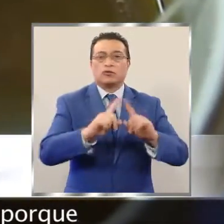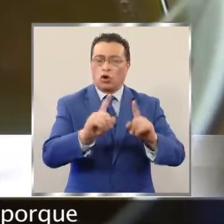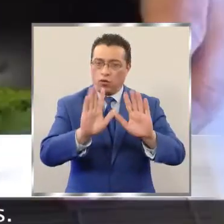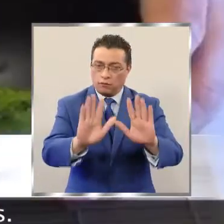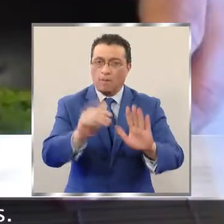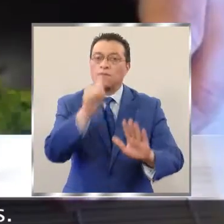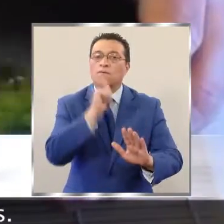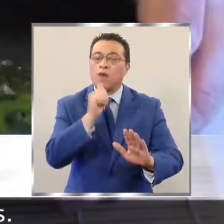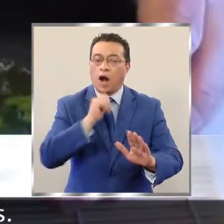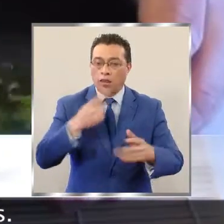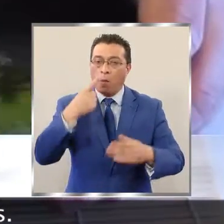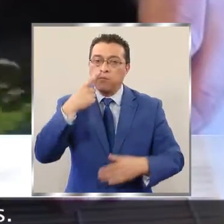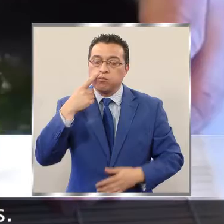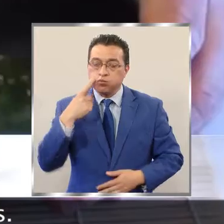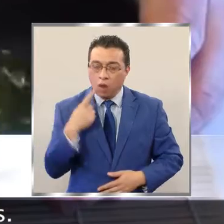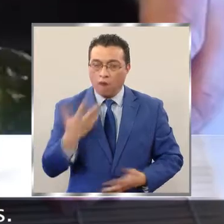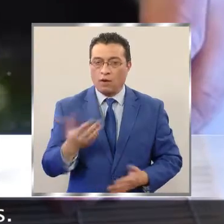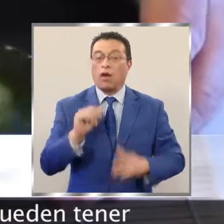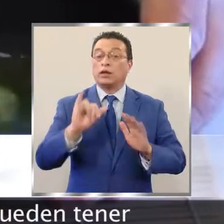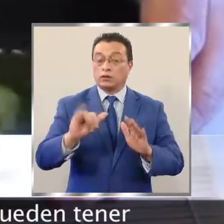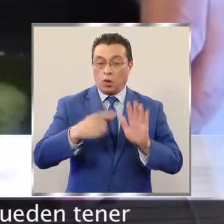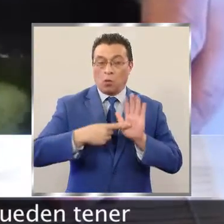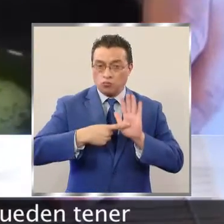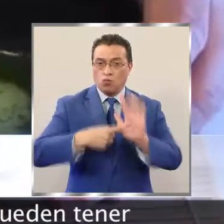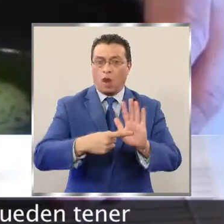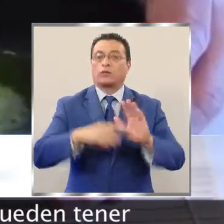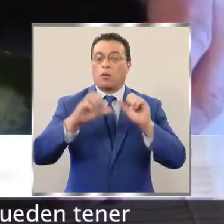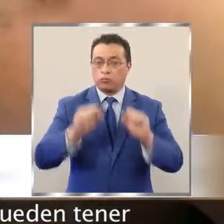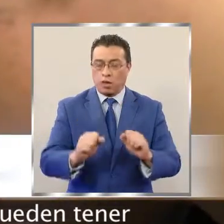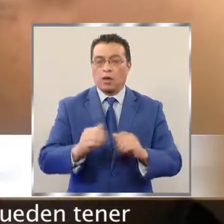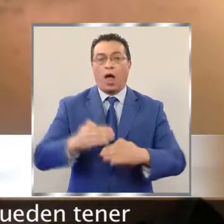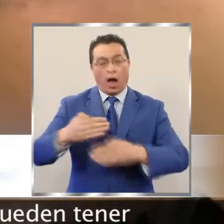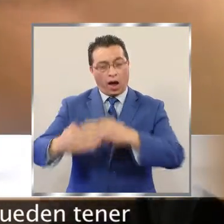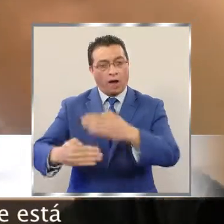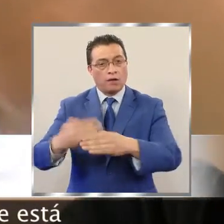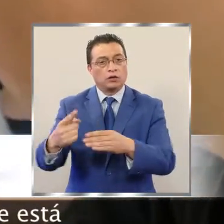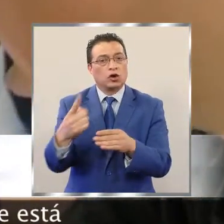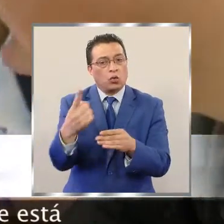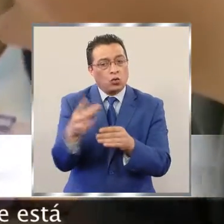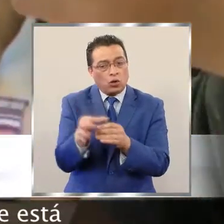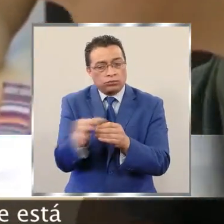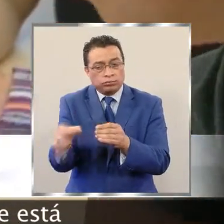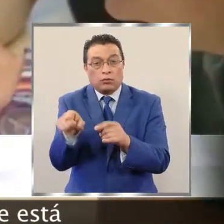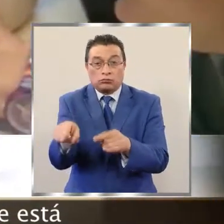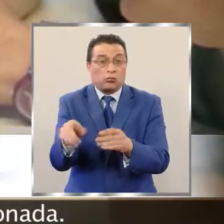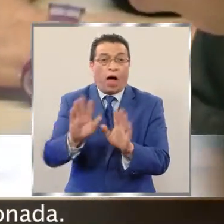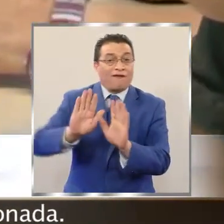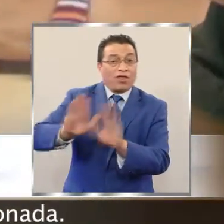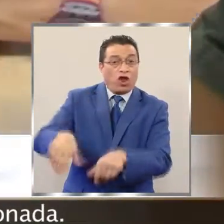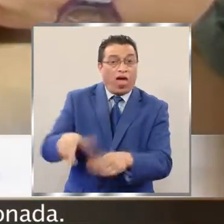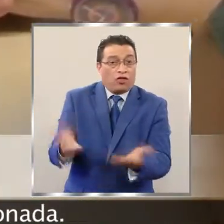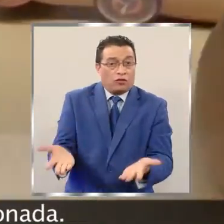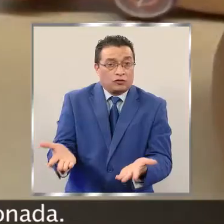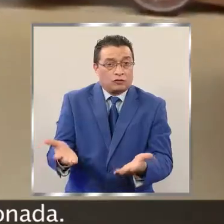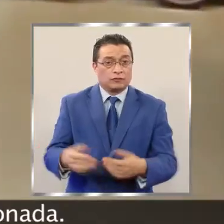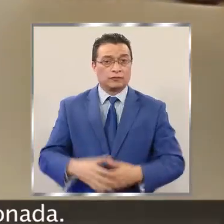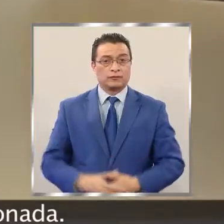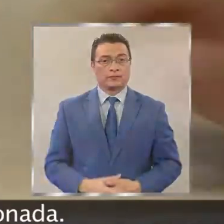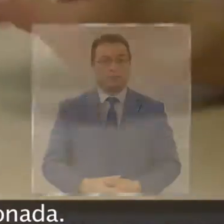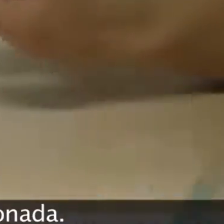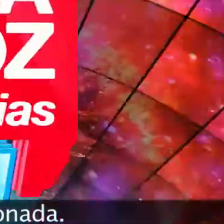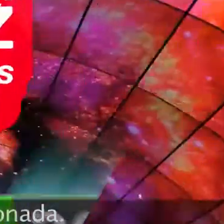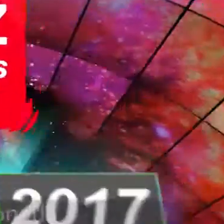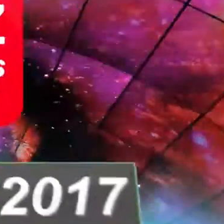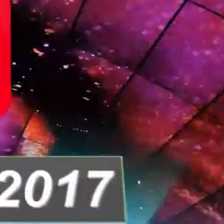verde, porque aún faltan pruebas, sino que demostrar que se pueden tener avances en un área que está científicamente